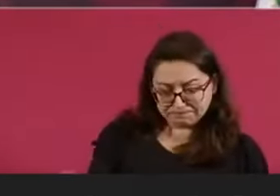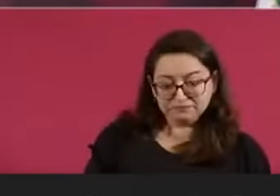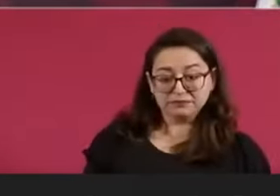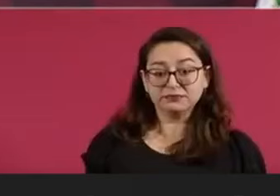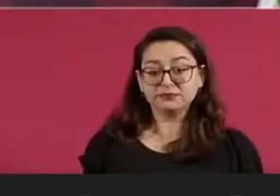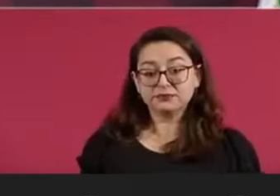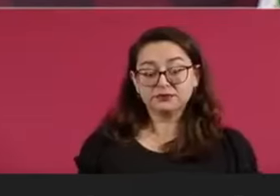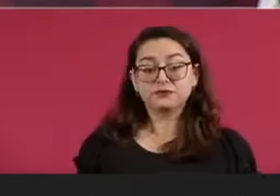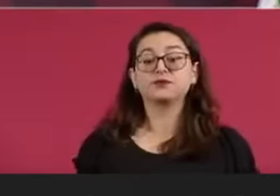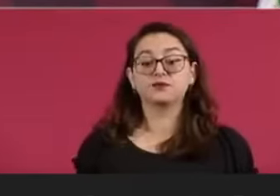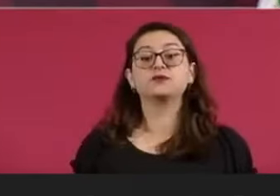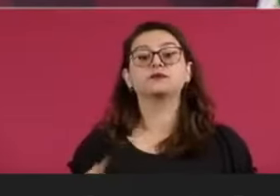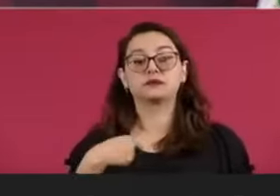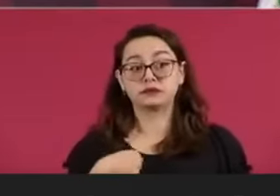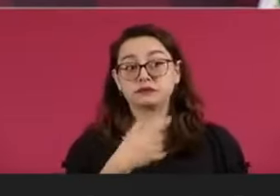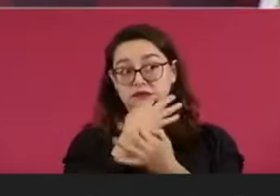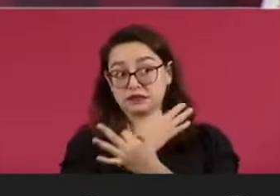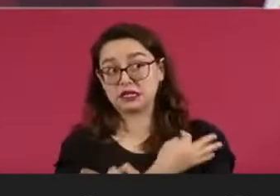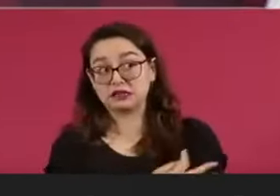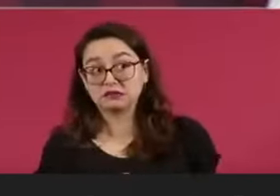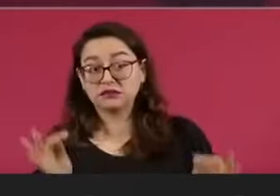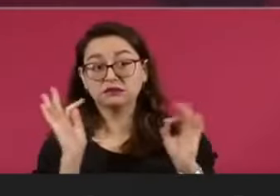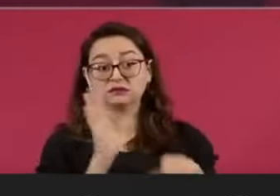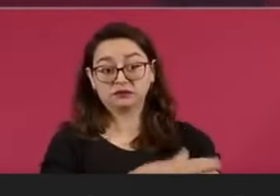del tema a la gente,